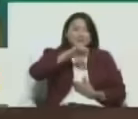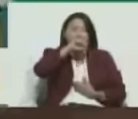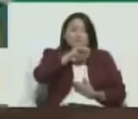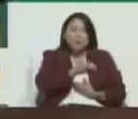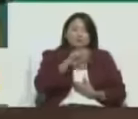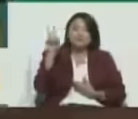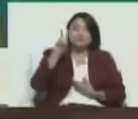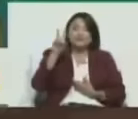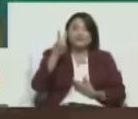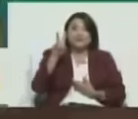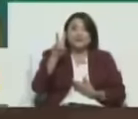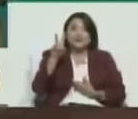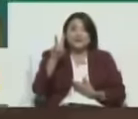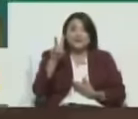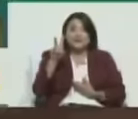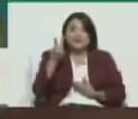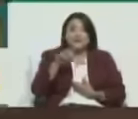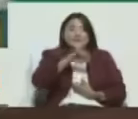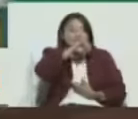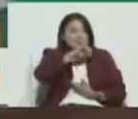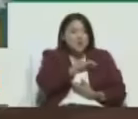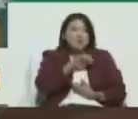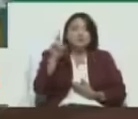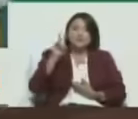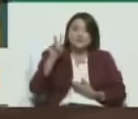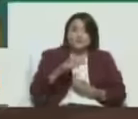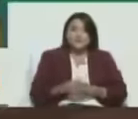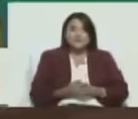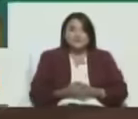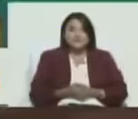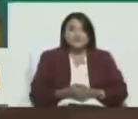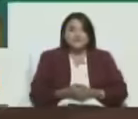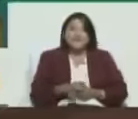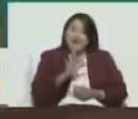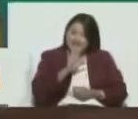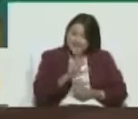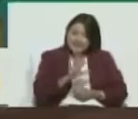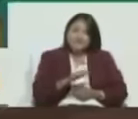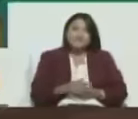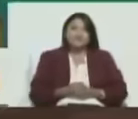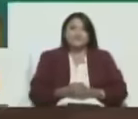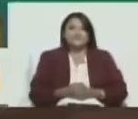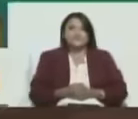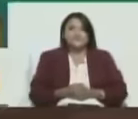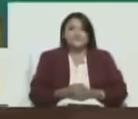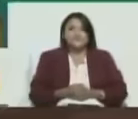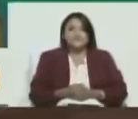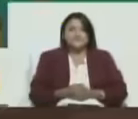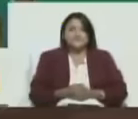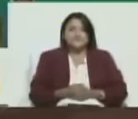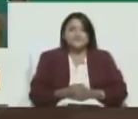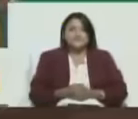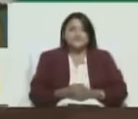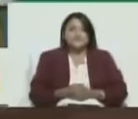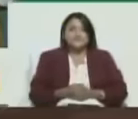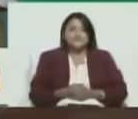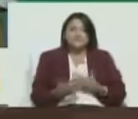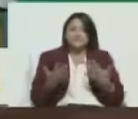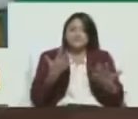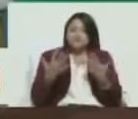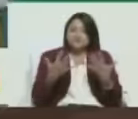bolivarianos, las bolivarianas, los que amamos nuestra tierra. Esa es la disputa entre la traición y la